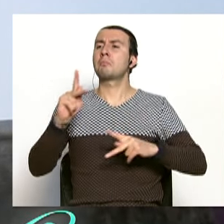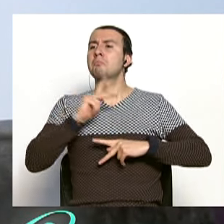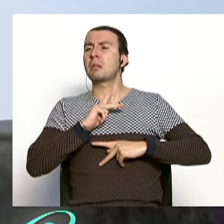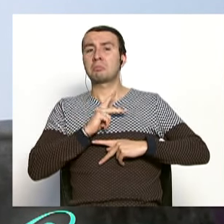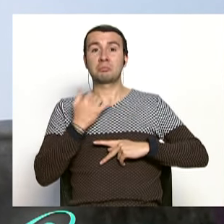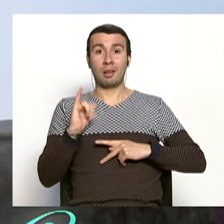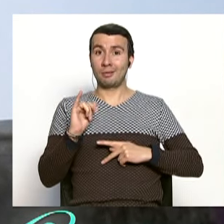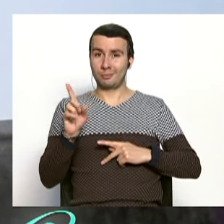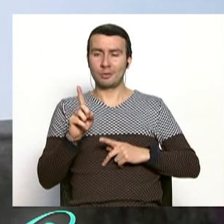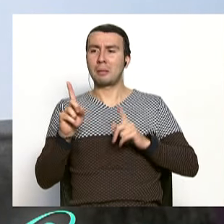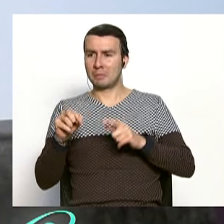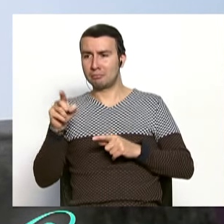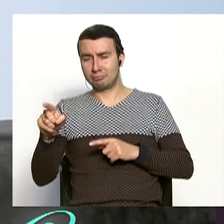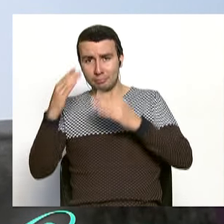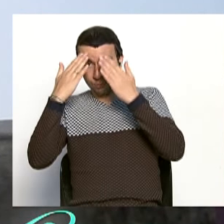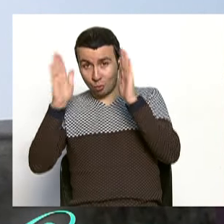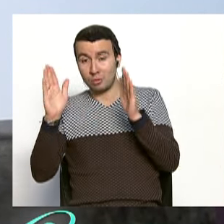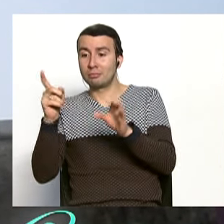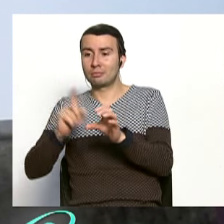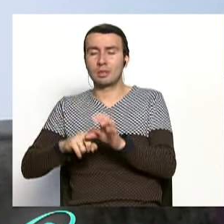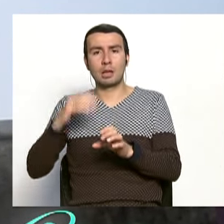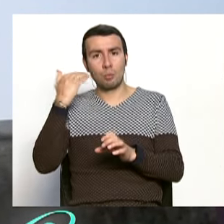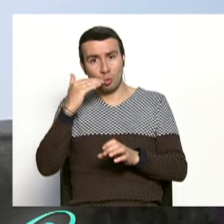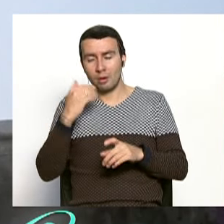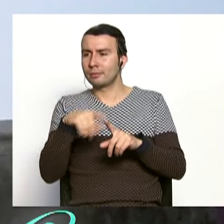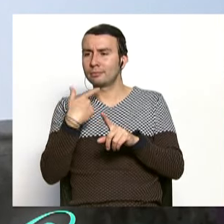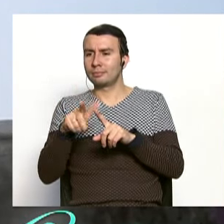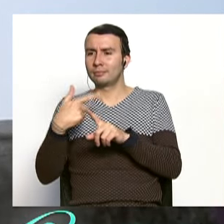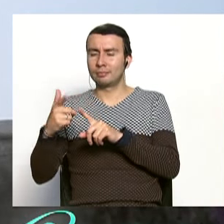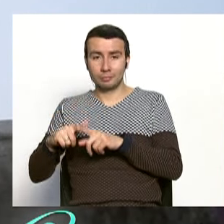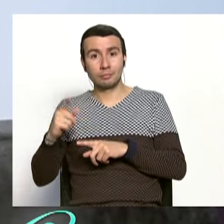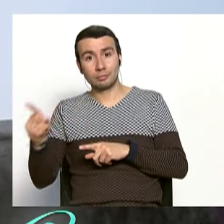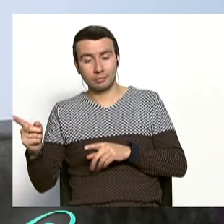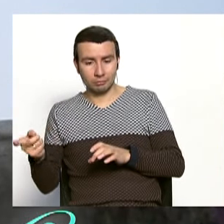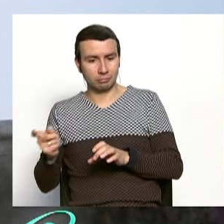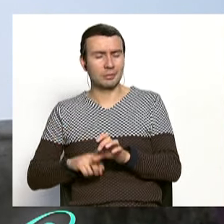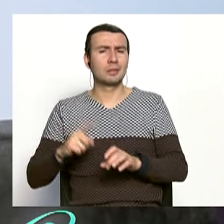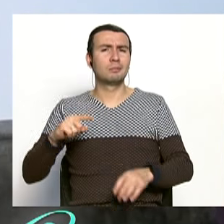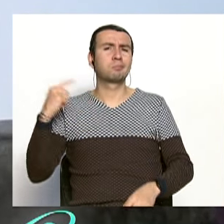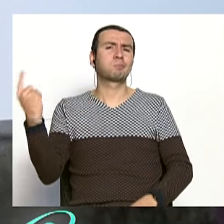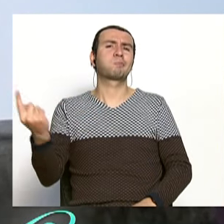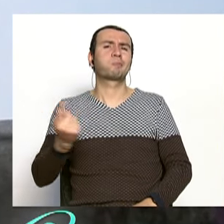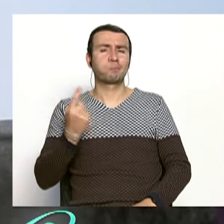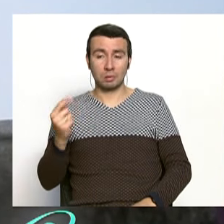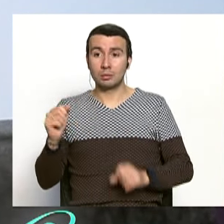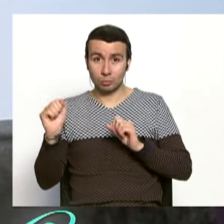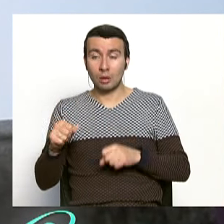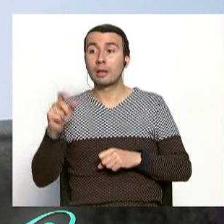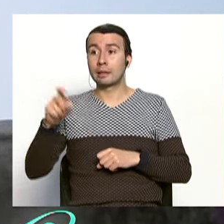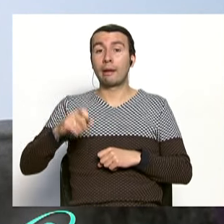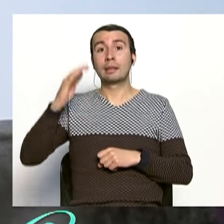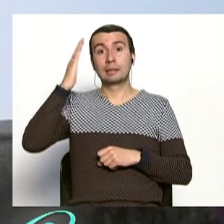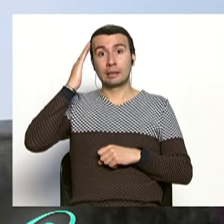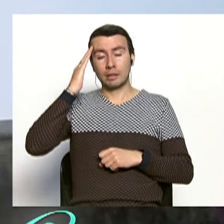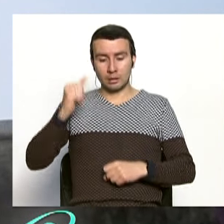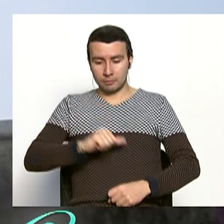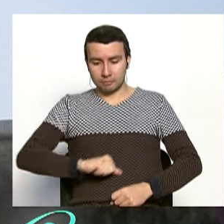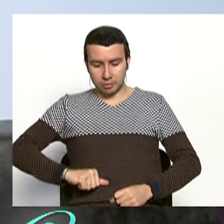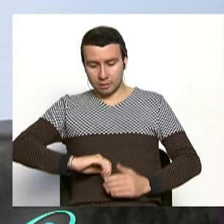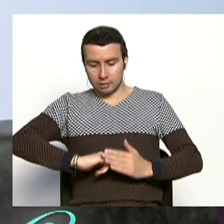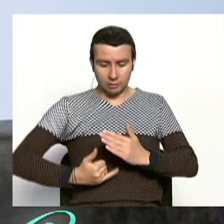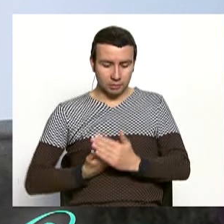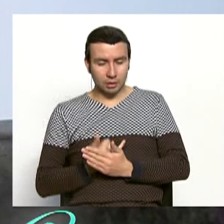que las personas las mujeres eh en general la población en general debe saber que la laparoscopia